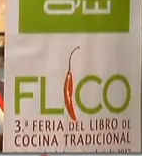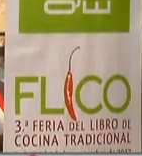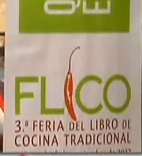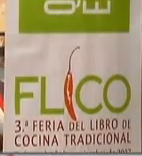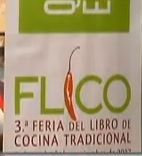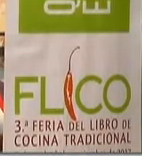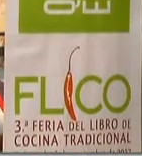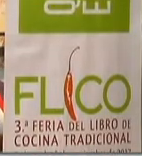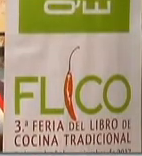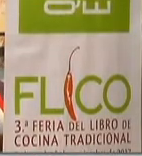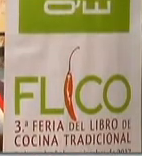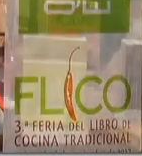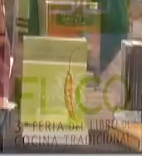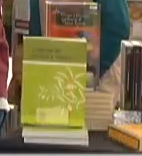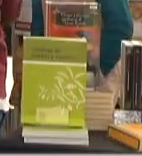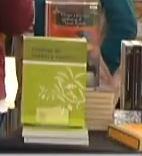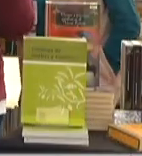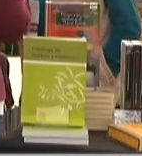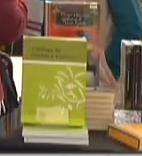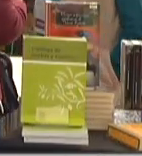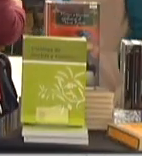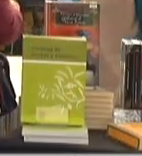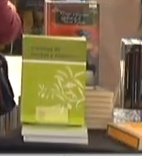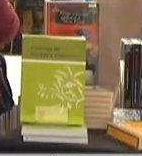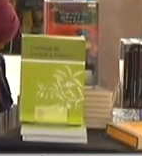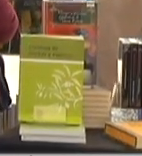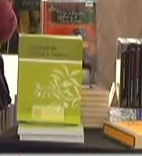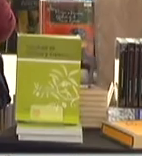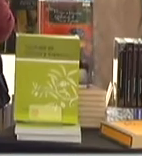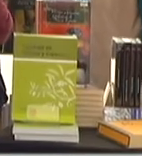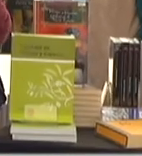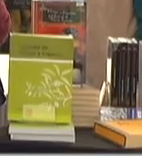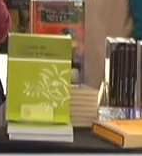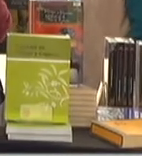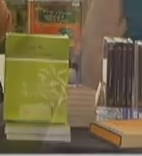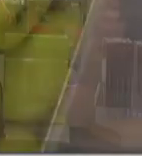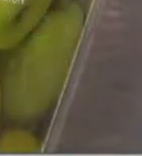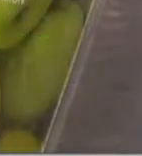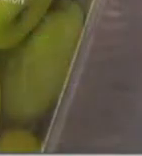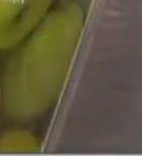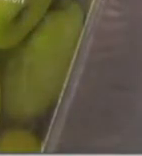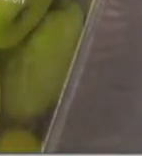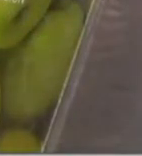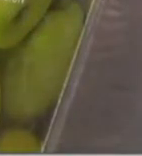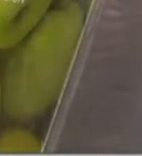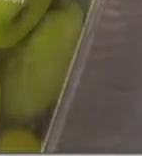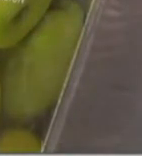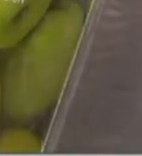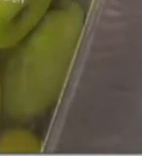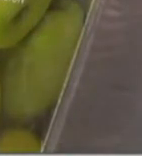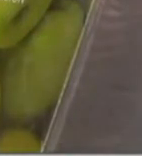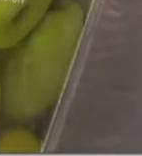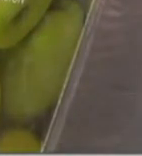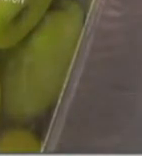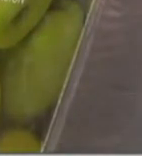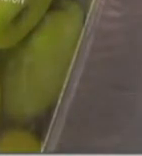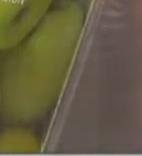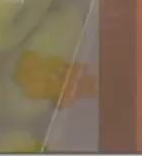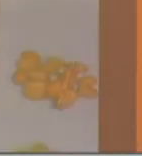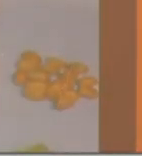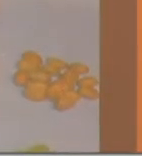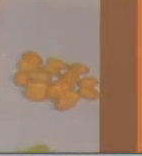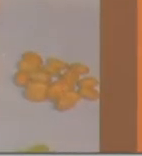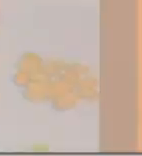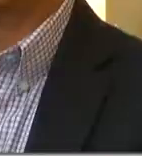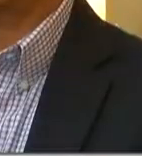El encuentro editorial se celebró con el propósito de acercar al público a la cocina tradicional de los pueblos originarios de México.